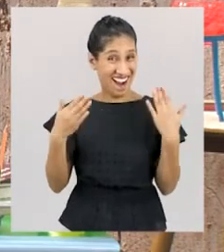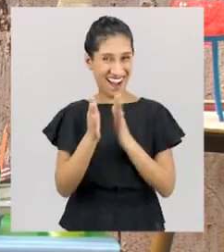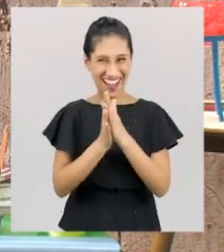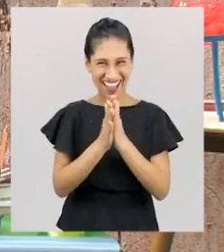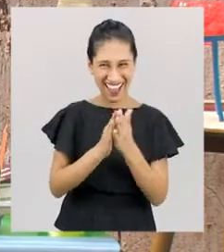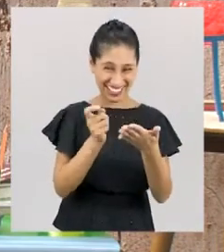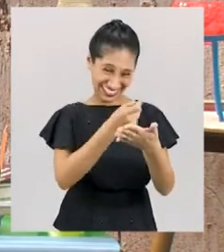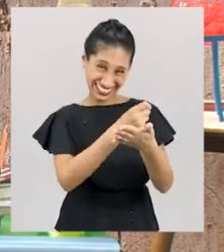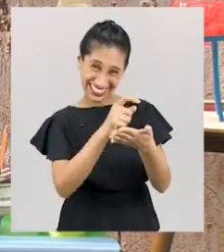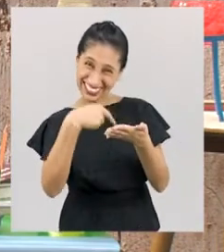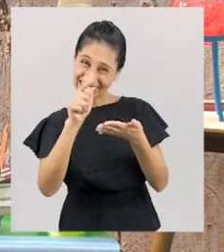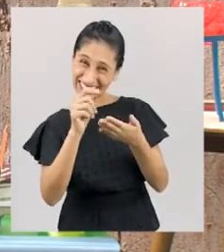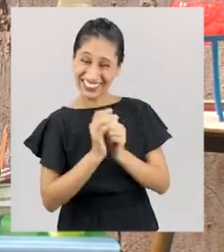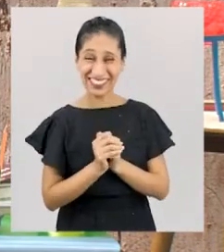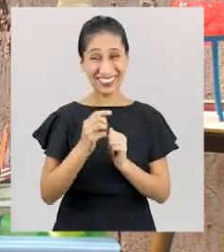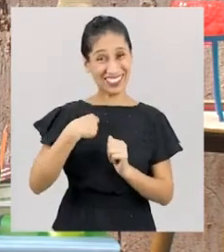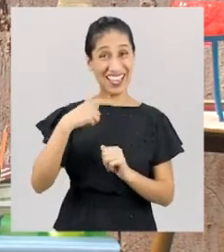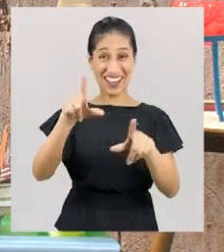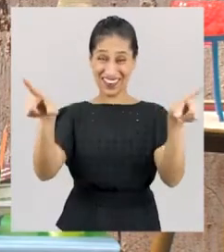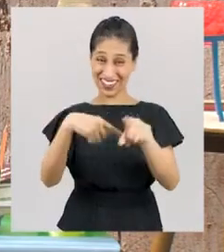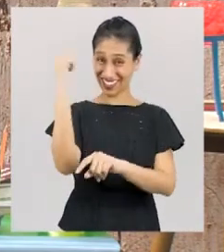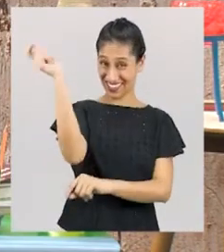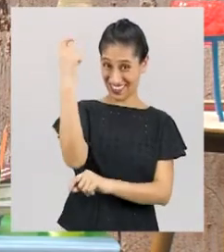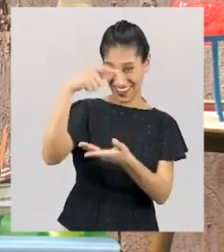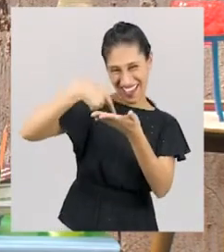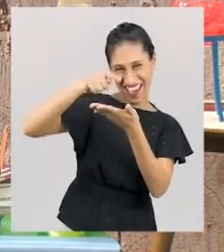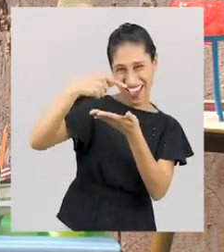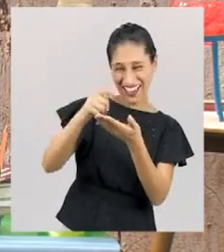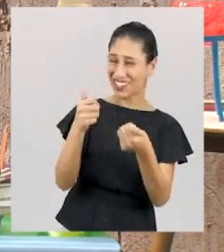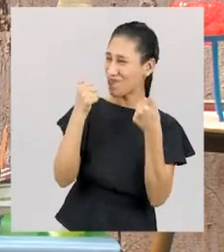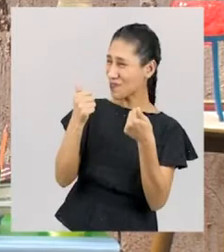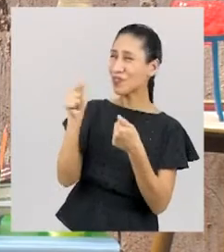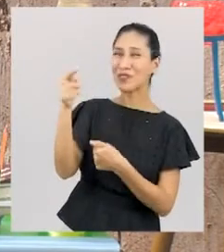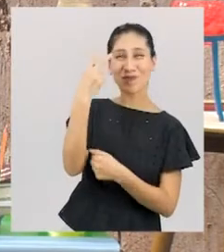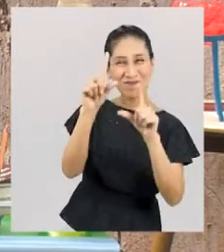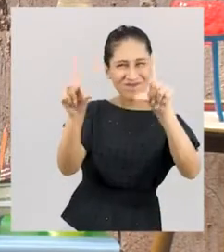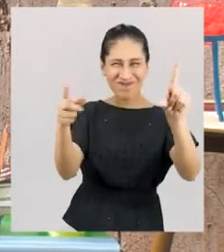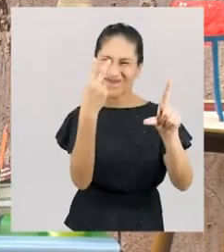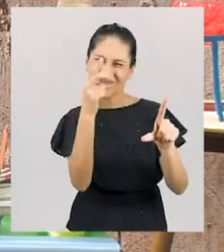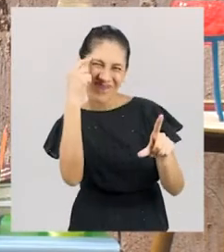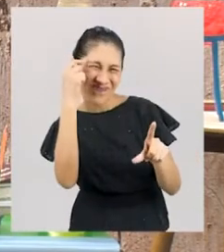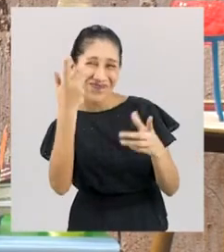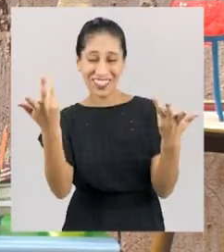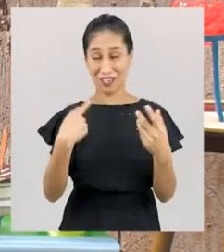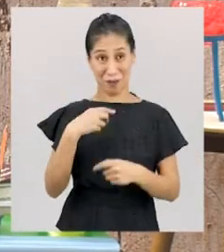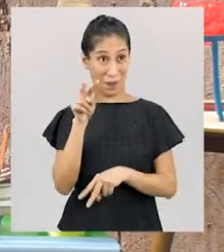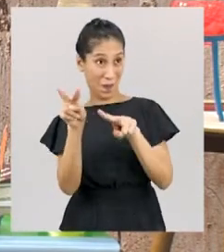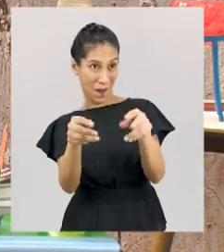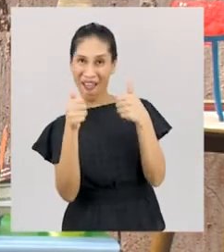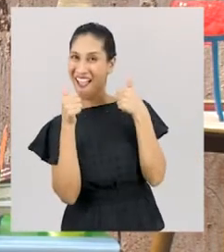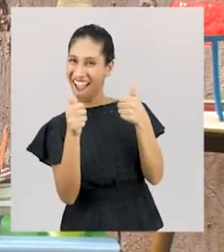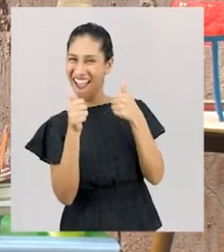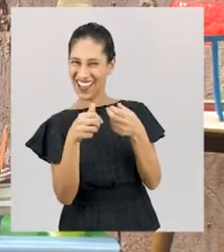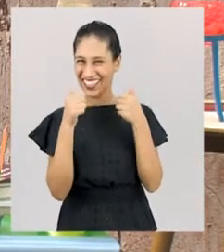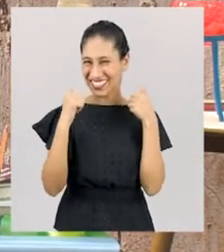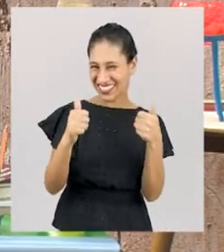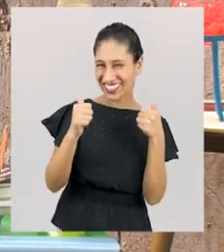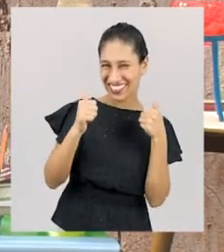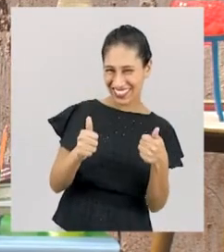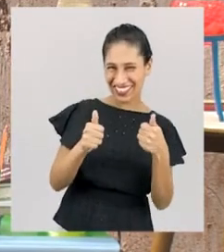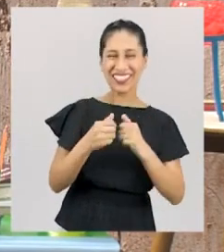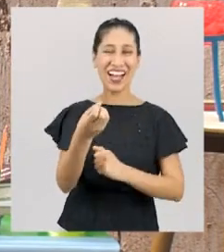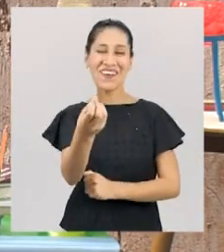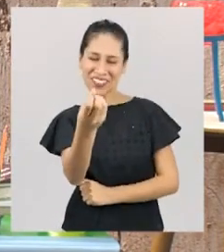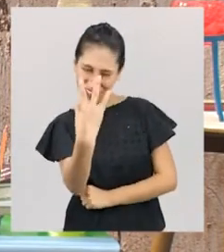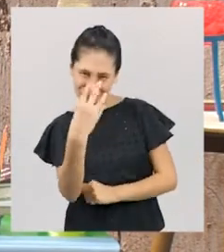desde Trujillo, la ciudad de la eterna primavera. ¡Qué lindo, Franco! ¿Qué te parece el programa? Cuéntanos. Me parece súper genial el programa.